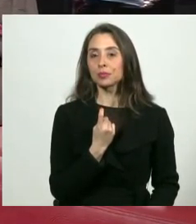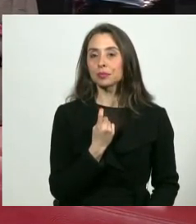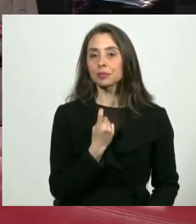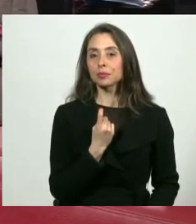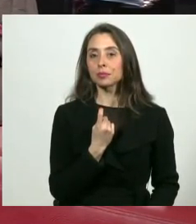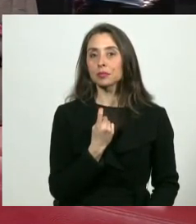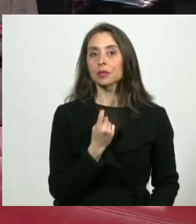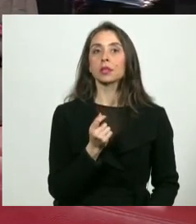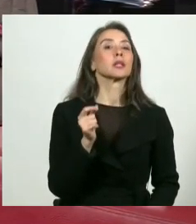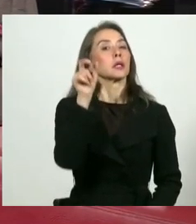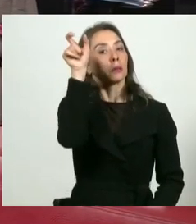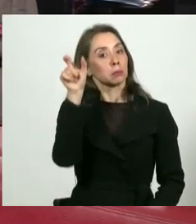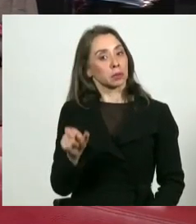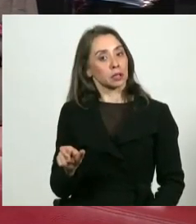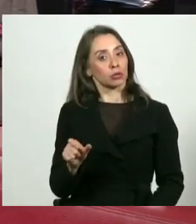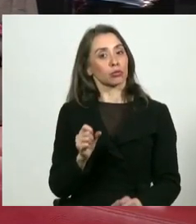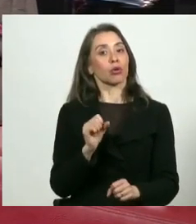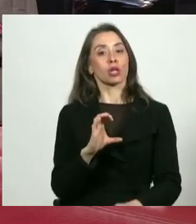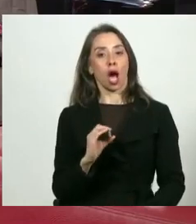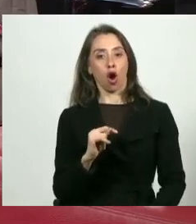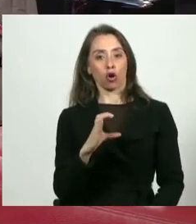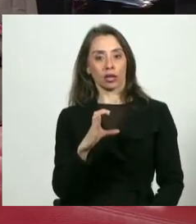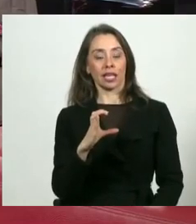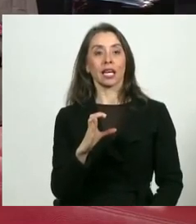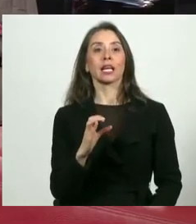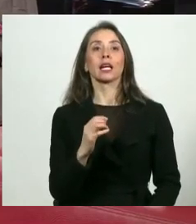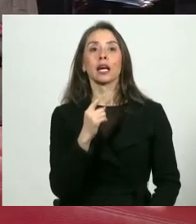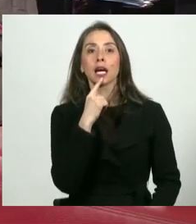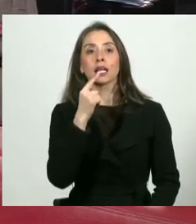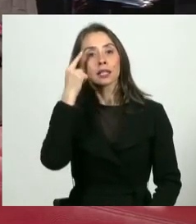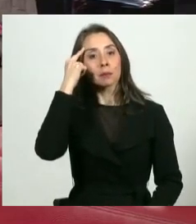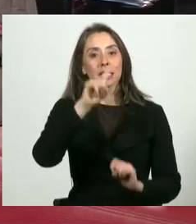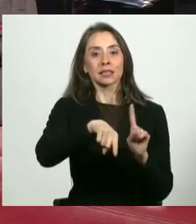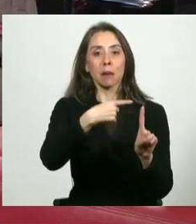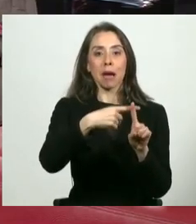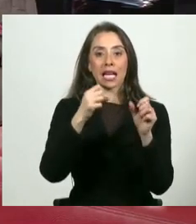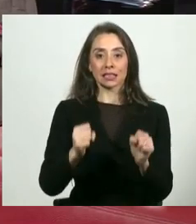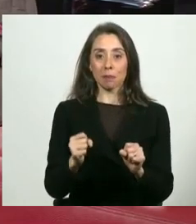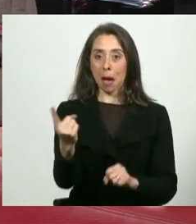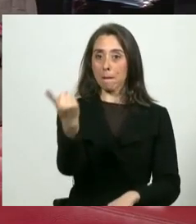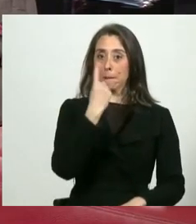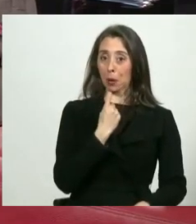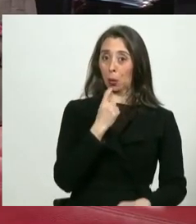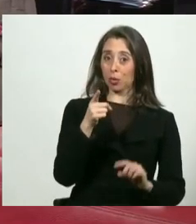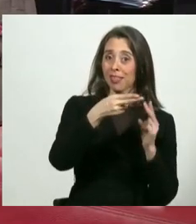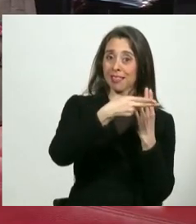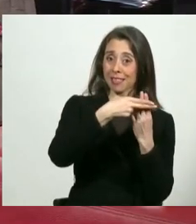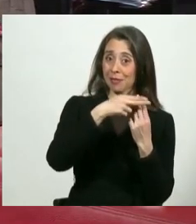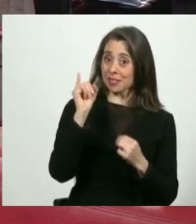Una persona de una OTEC señalaba que qué nos parecía el más capaz, ¿verdad? ¿Sí?